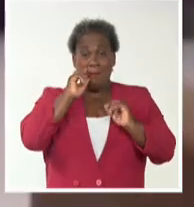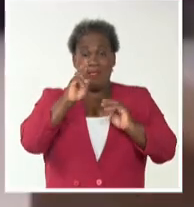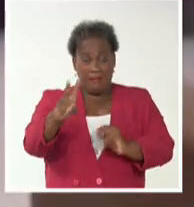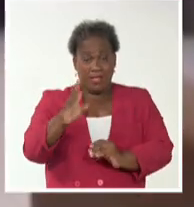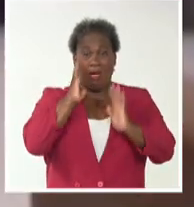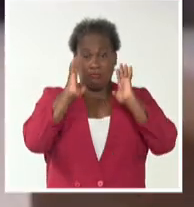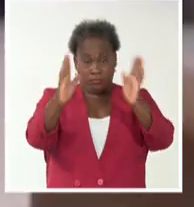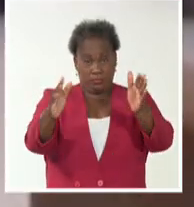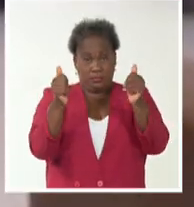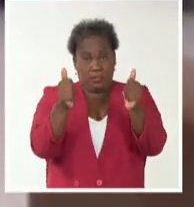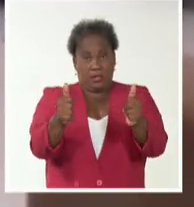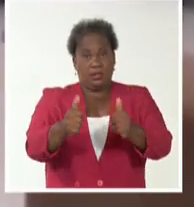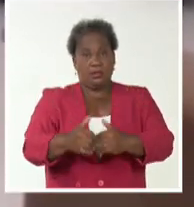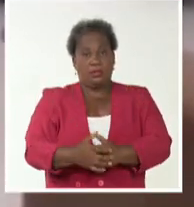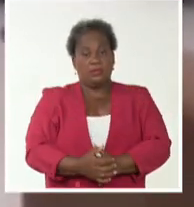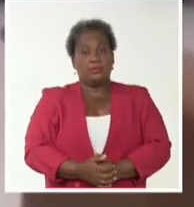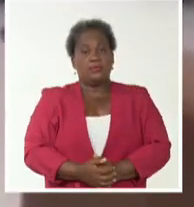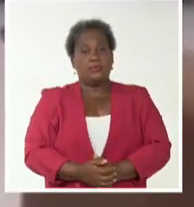atención.